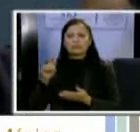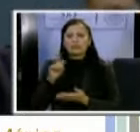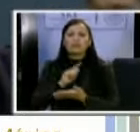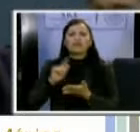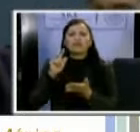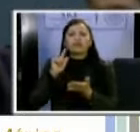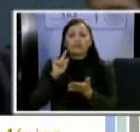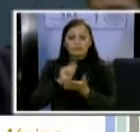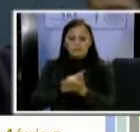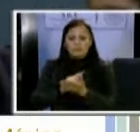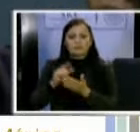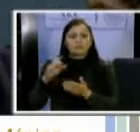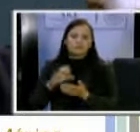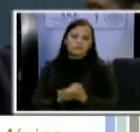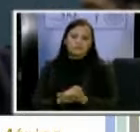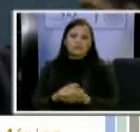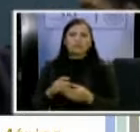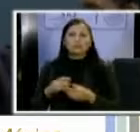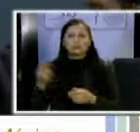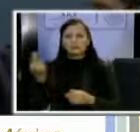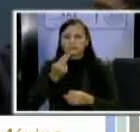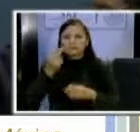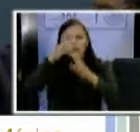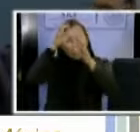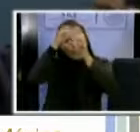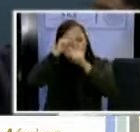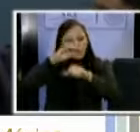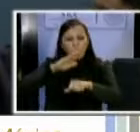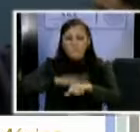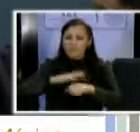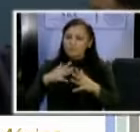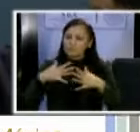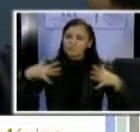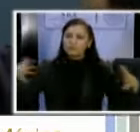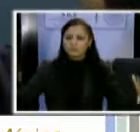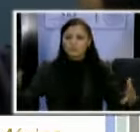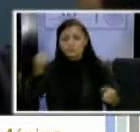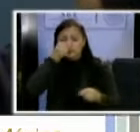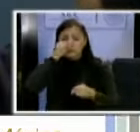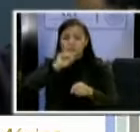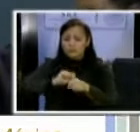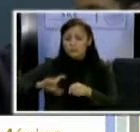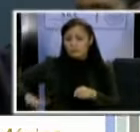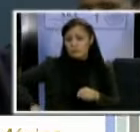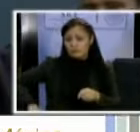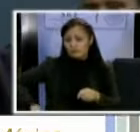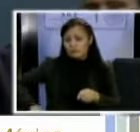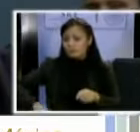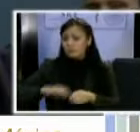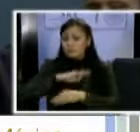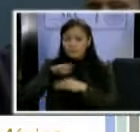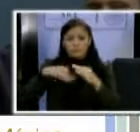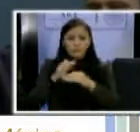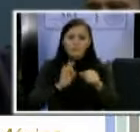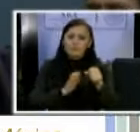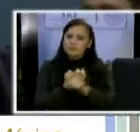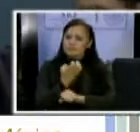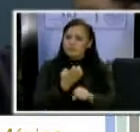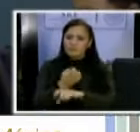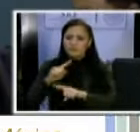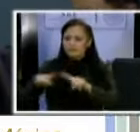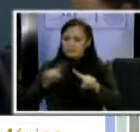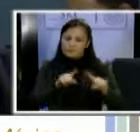estados. Necesitamos un acuerdo más grande de la Secretaría de Gobernación con todas las entidades federativas por la expedición de actas